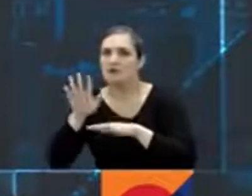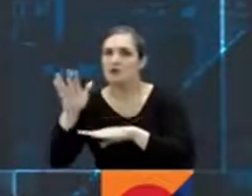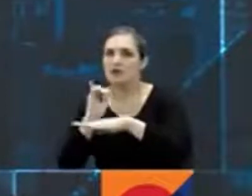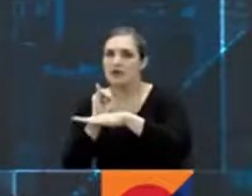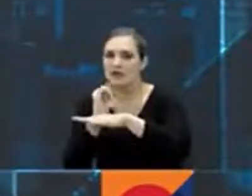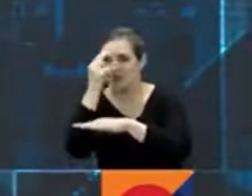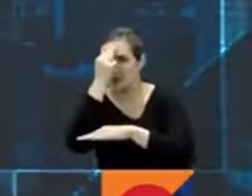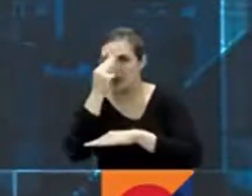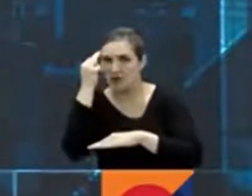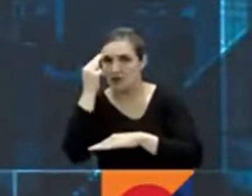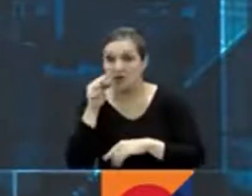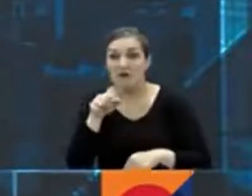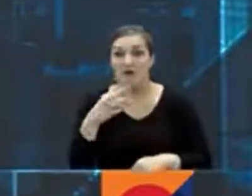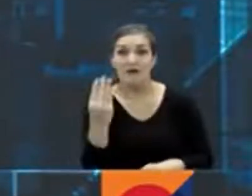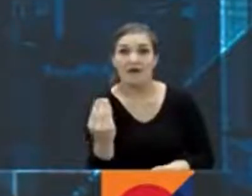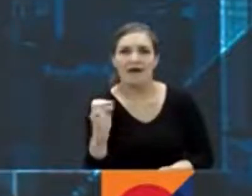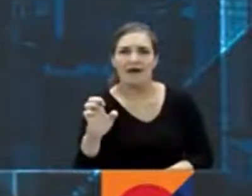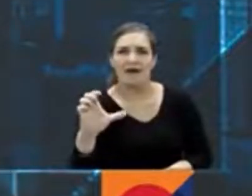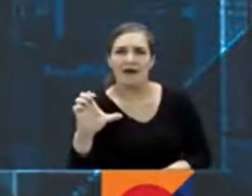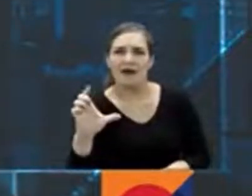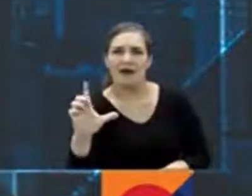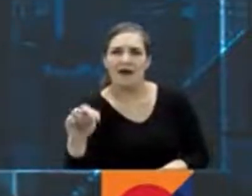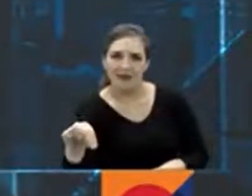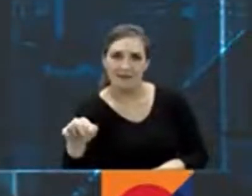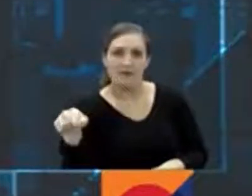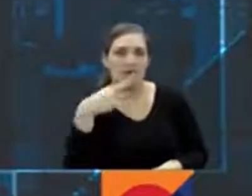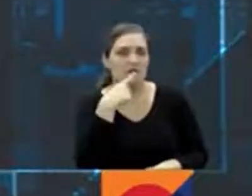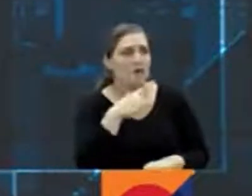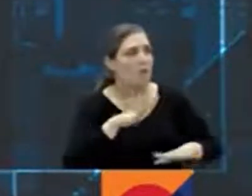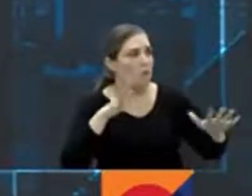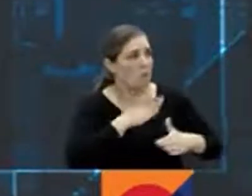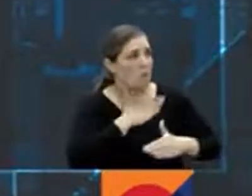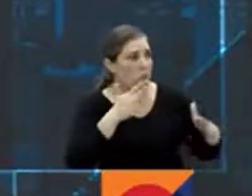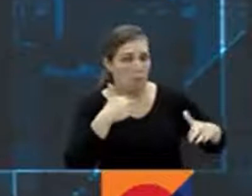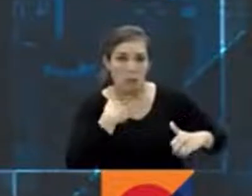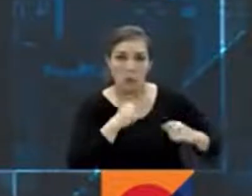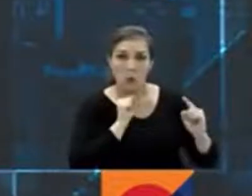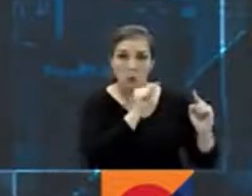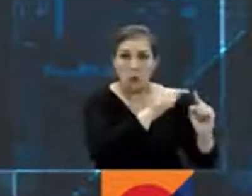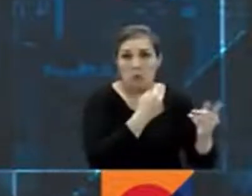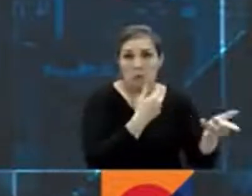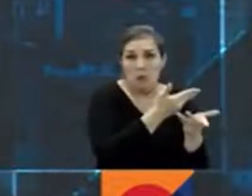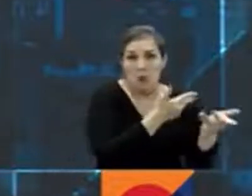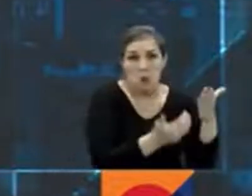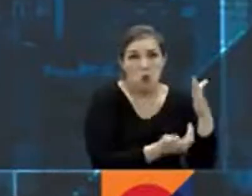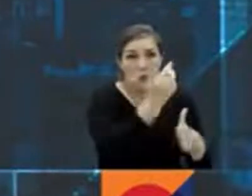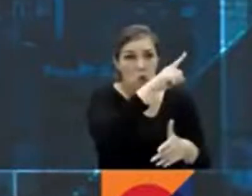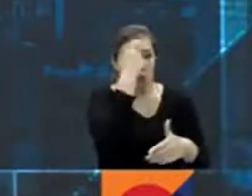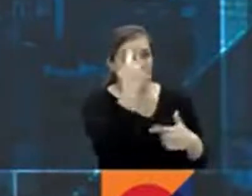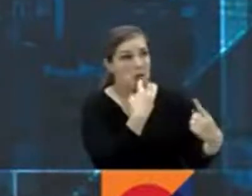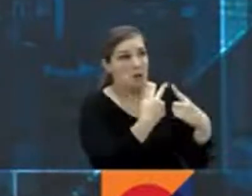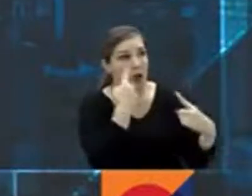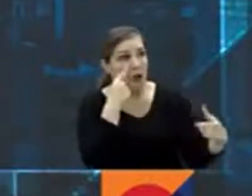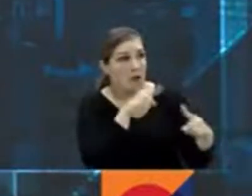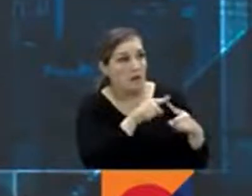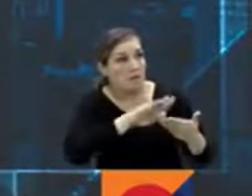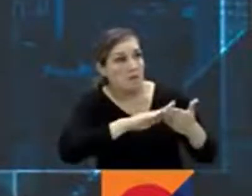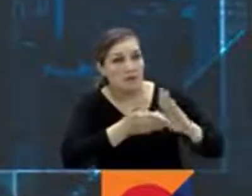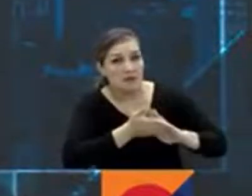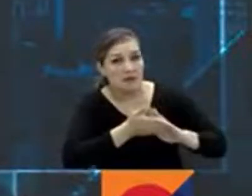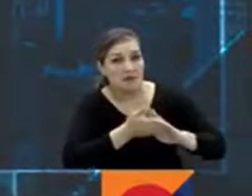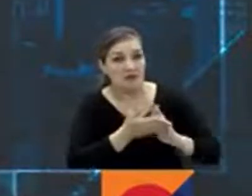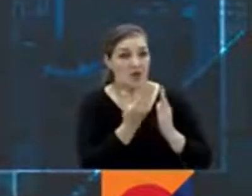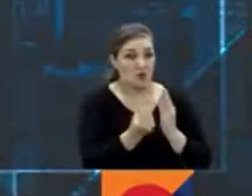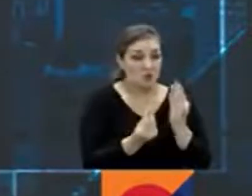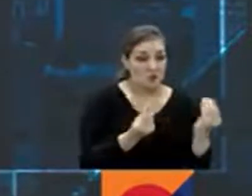ELN aseguró que está dispuesto a volver a la mesa de conversaciones con el nuevo gobierno. Representantes de organizaciones sociales y políticas